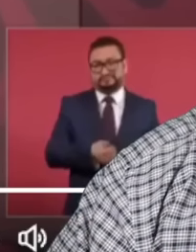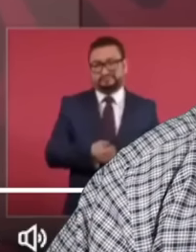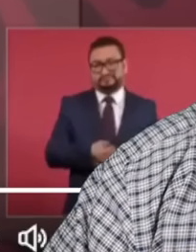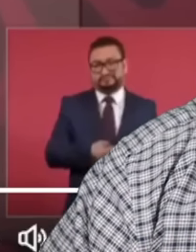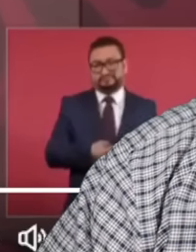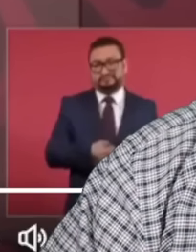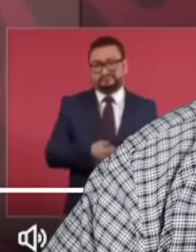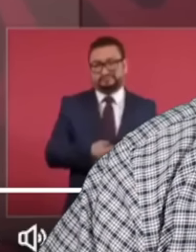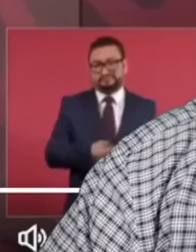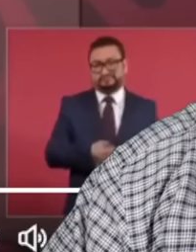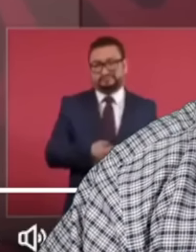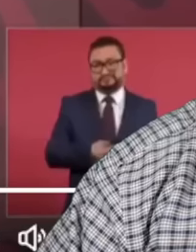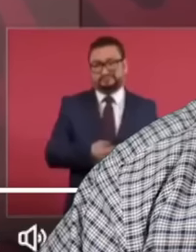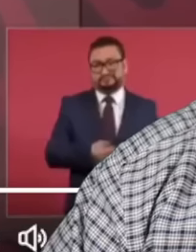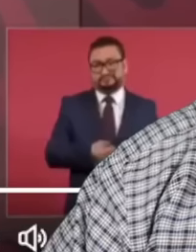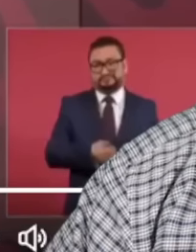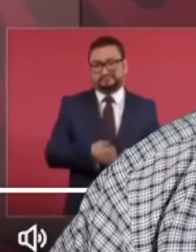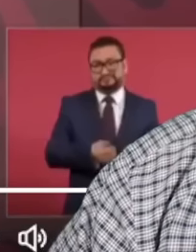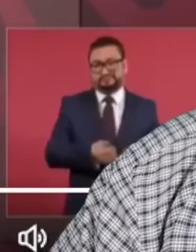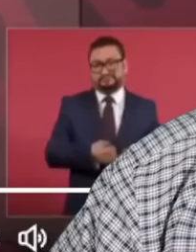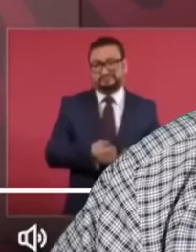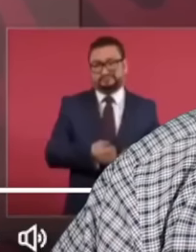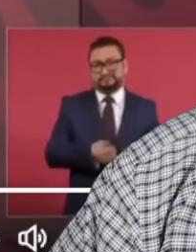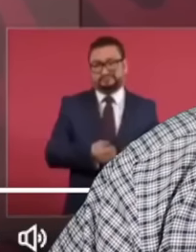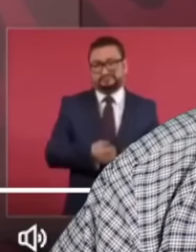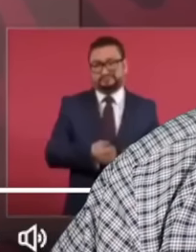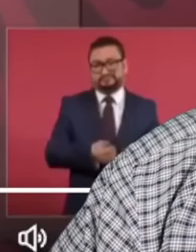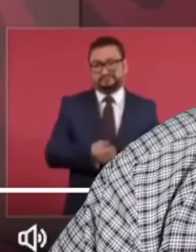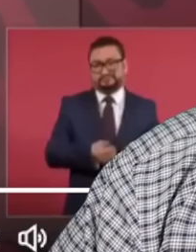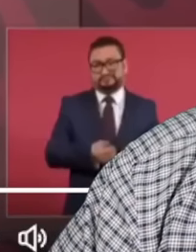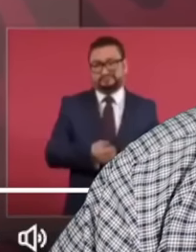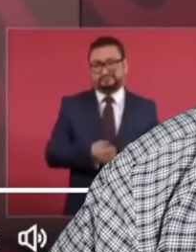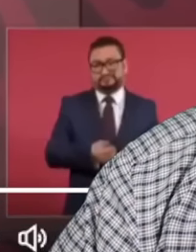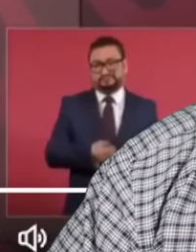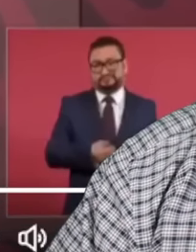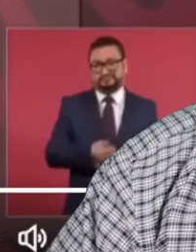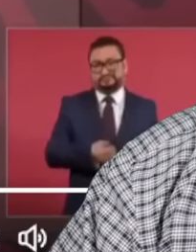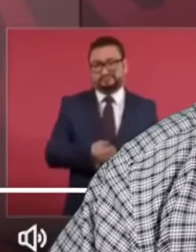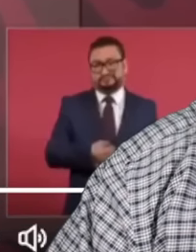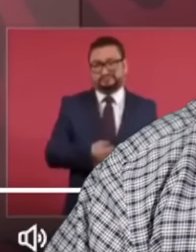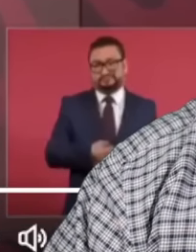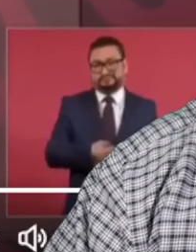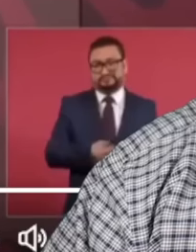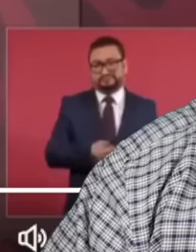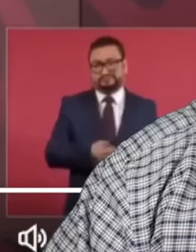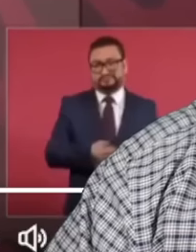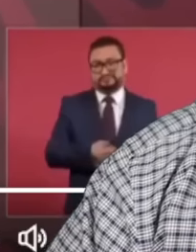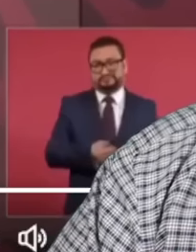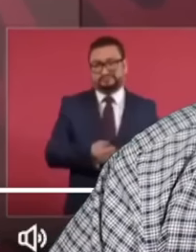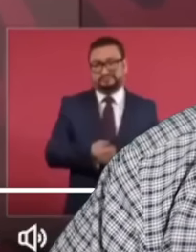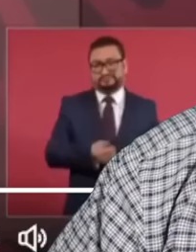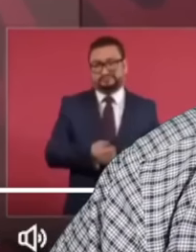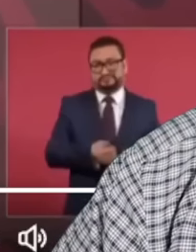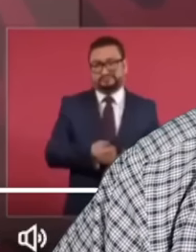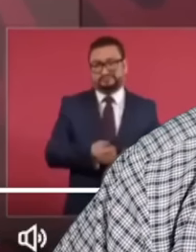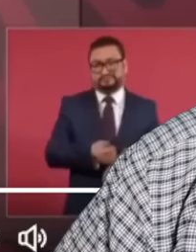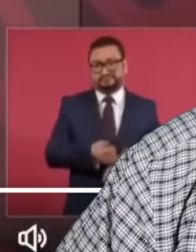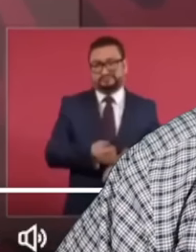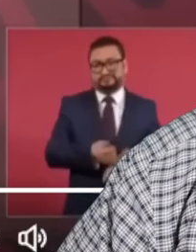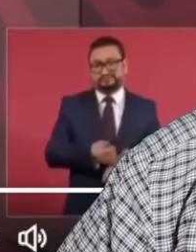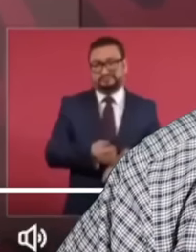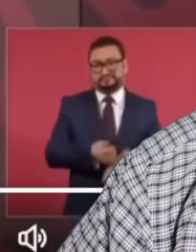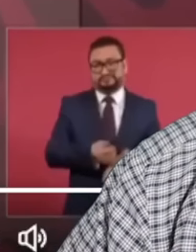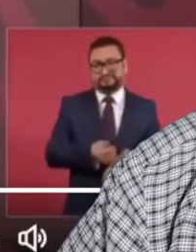contra del presidente a lo mejor ya con el paso del tiempo sí pero la mayoría de estos golpes son pues son